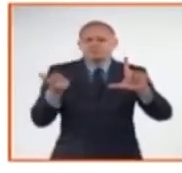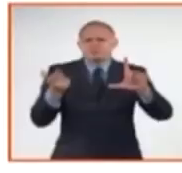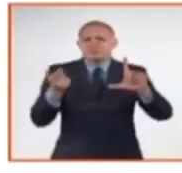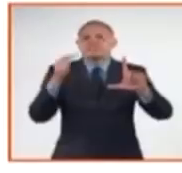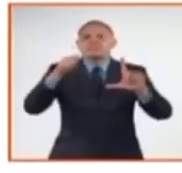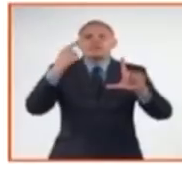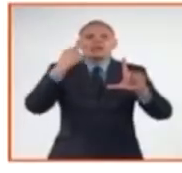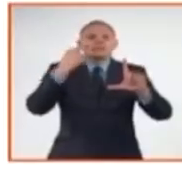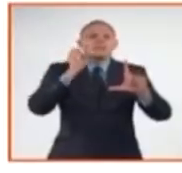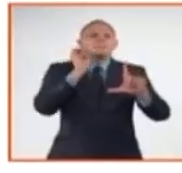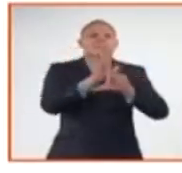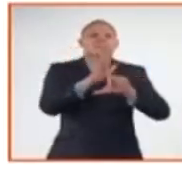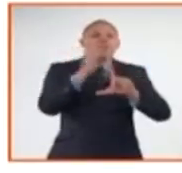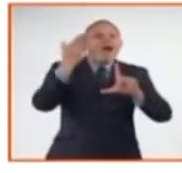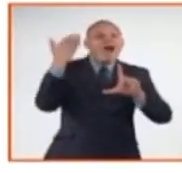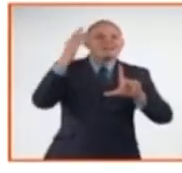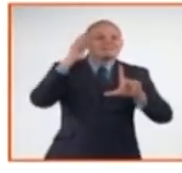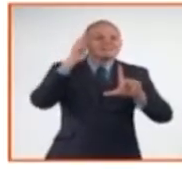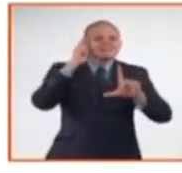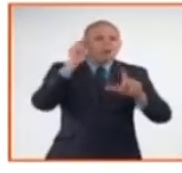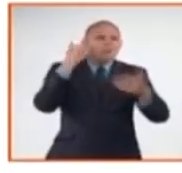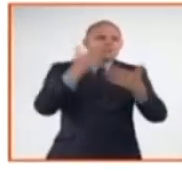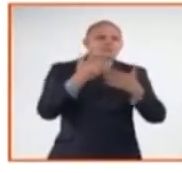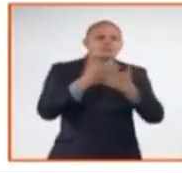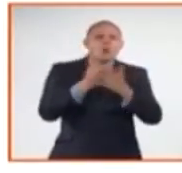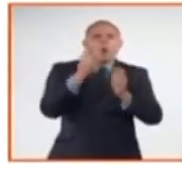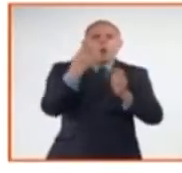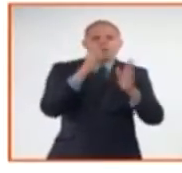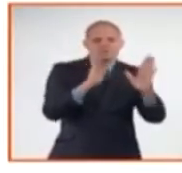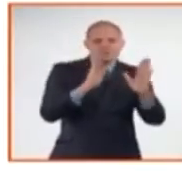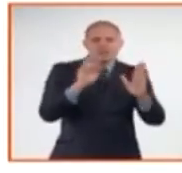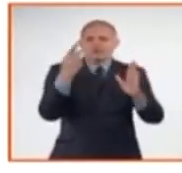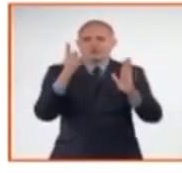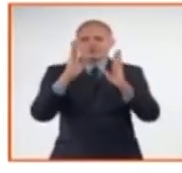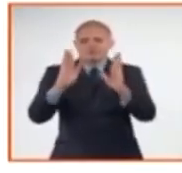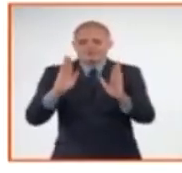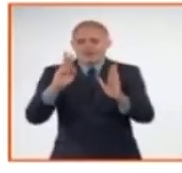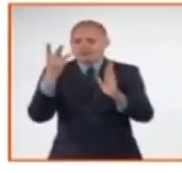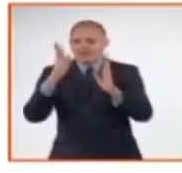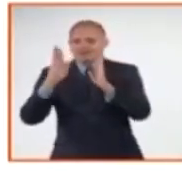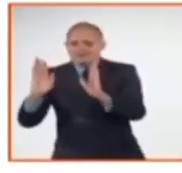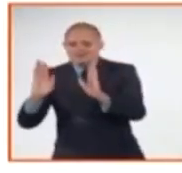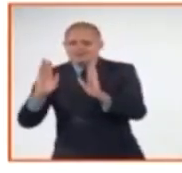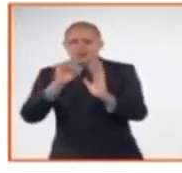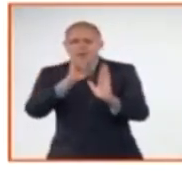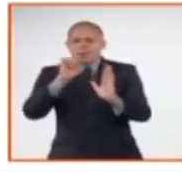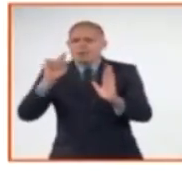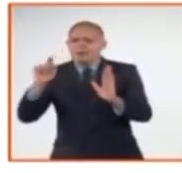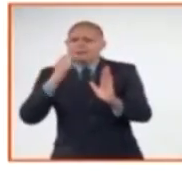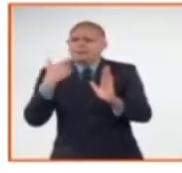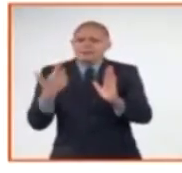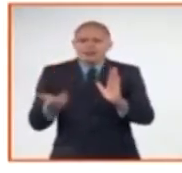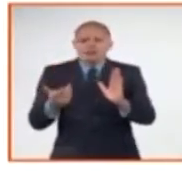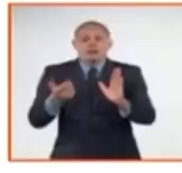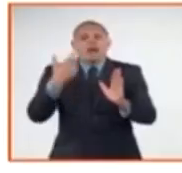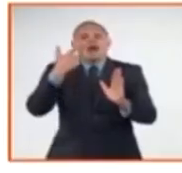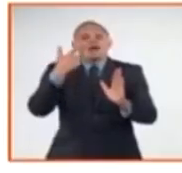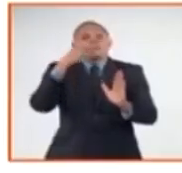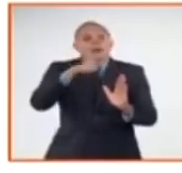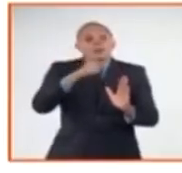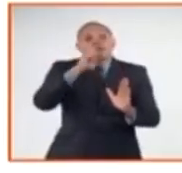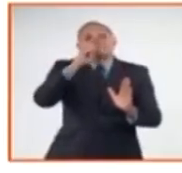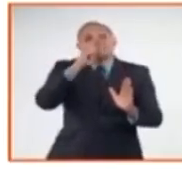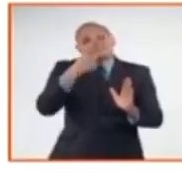fase 1 fase 2 y fase 3 conducen a la evaluación de la eficacia los estudios clínicos son condiciones ideales se hace